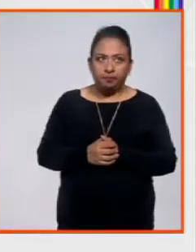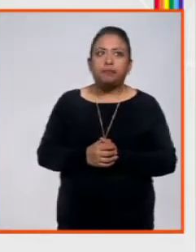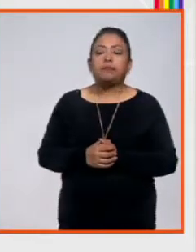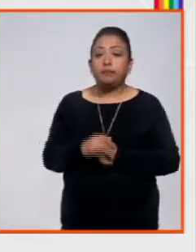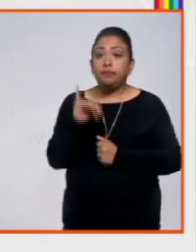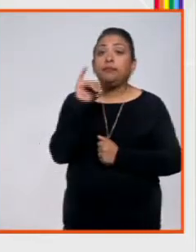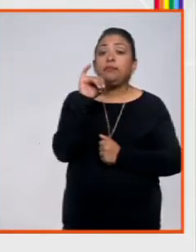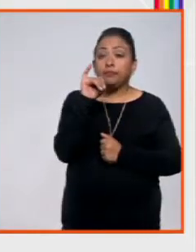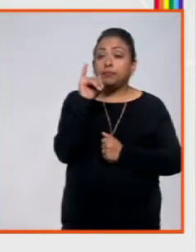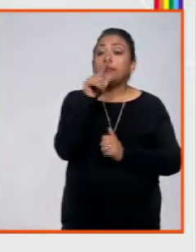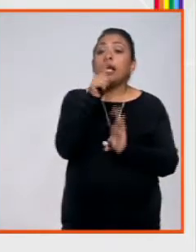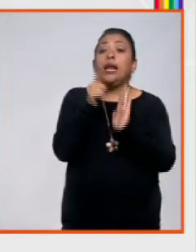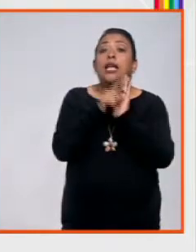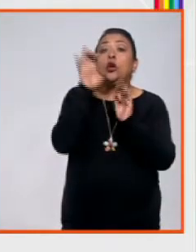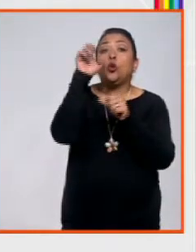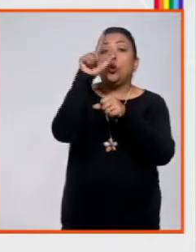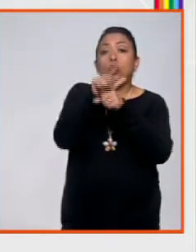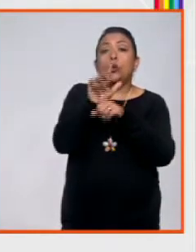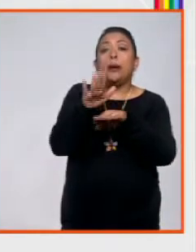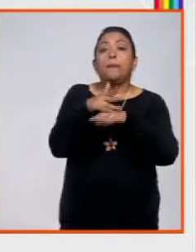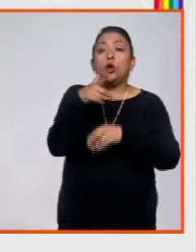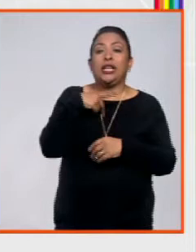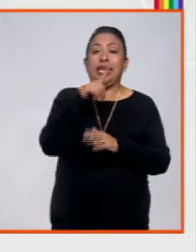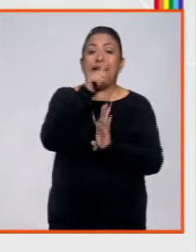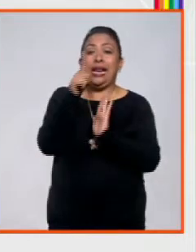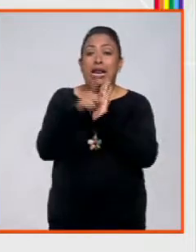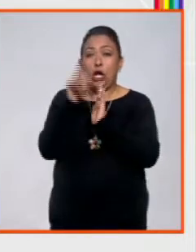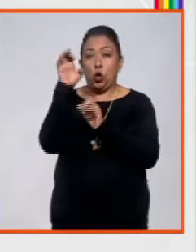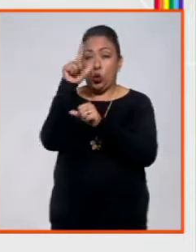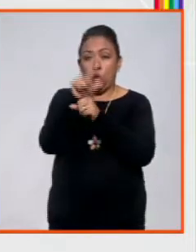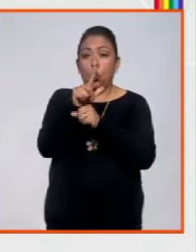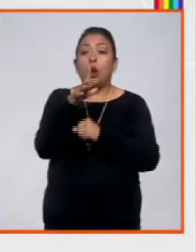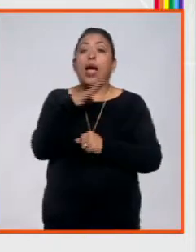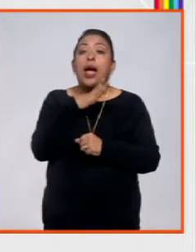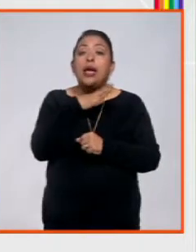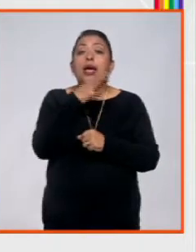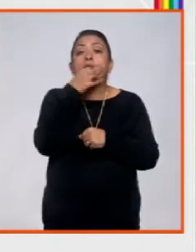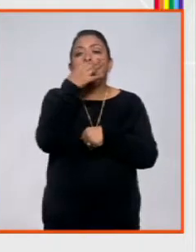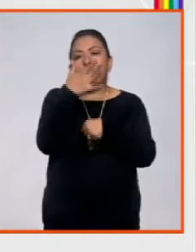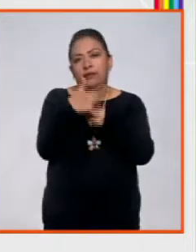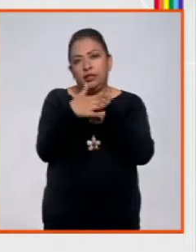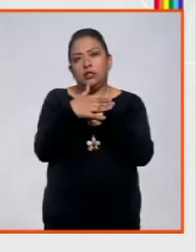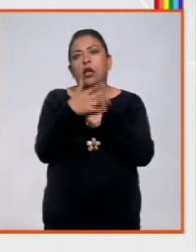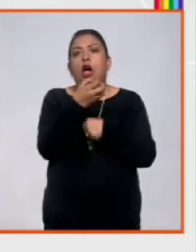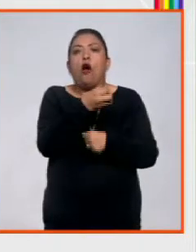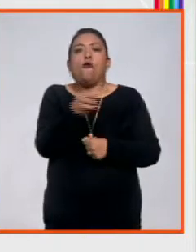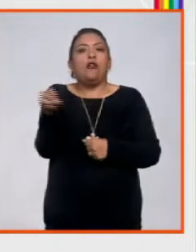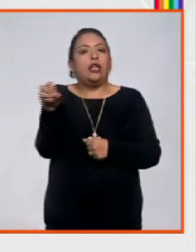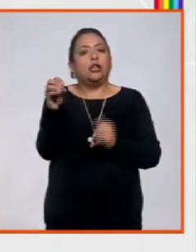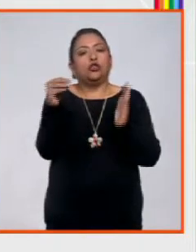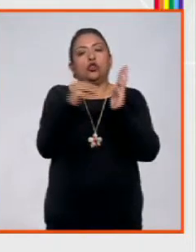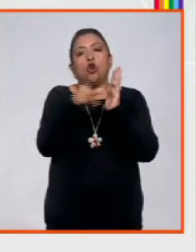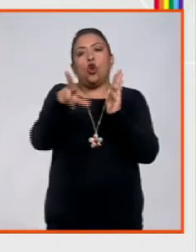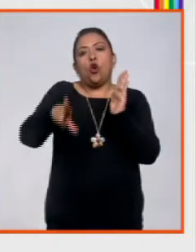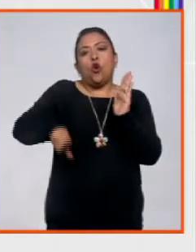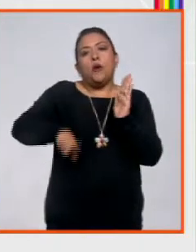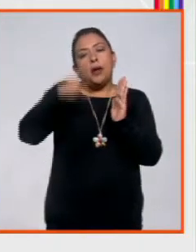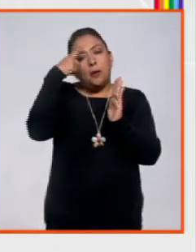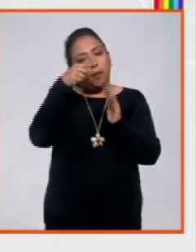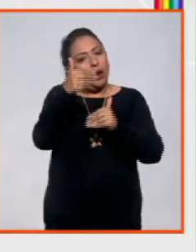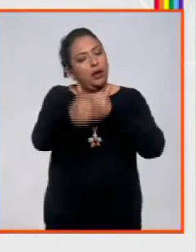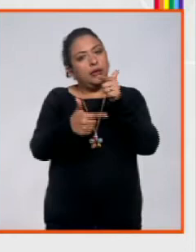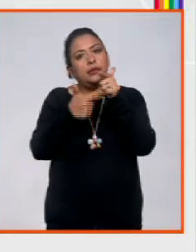tiene que ver con la ley de cultura porque la ley de cultura se tiene que enunciar la obligatoriedad del estado para